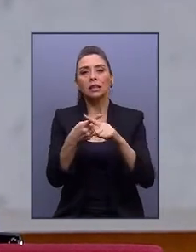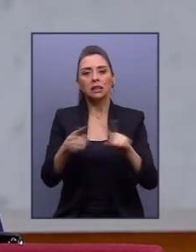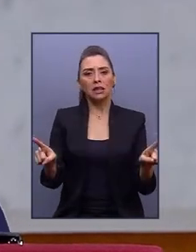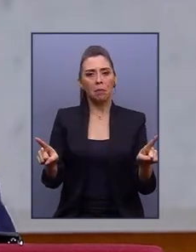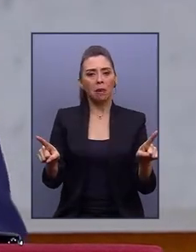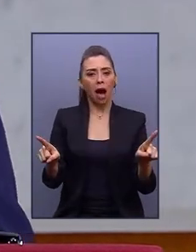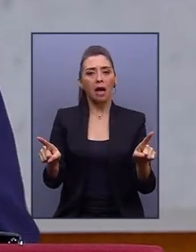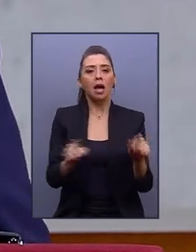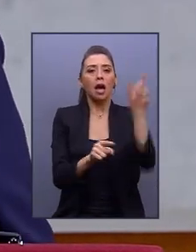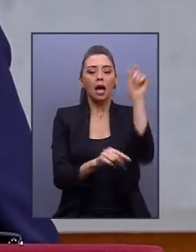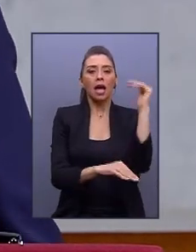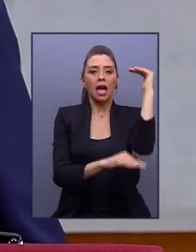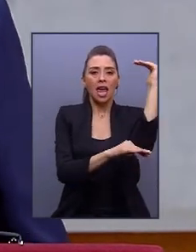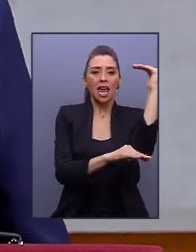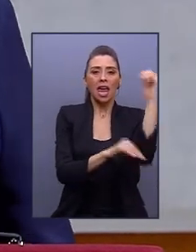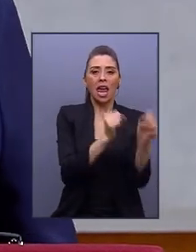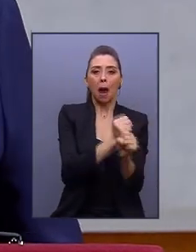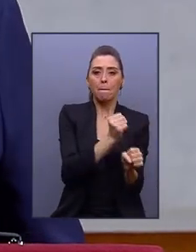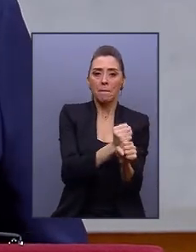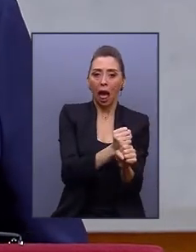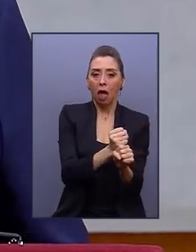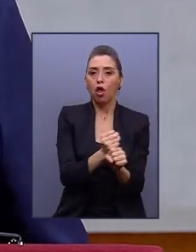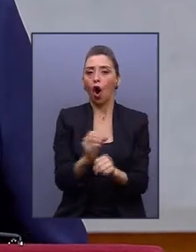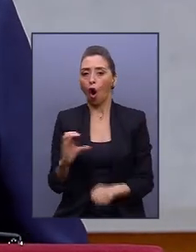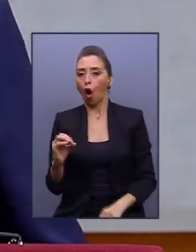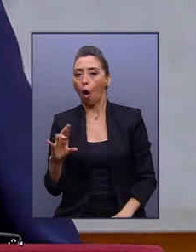que es la distinción entre empleadores y obreros.